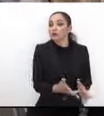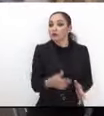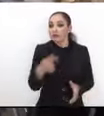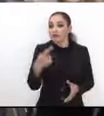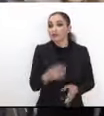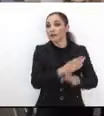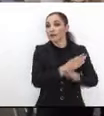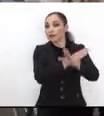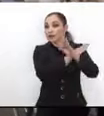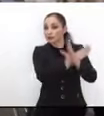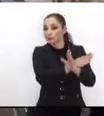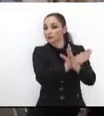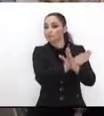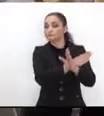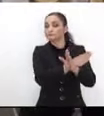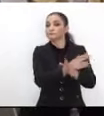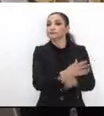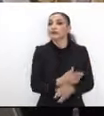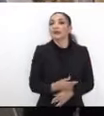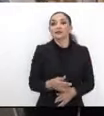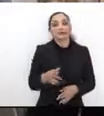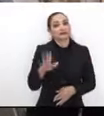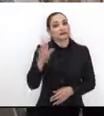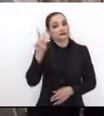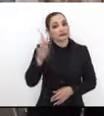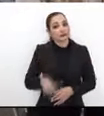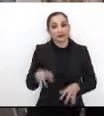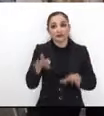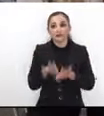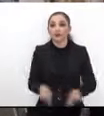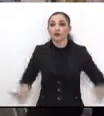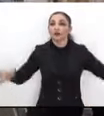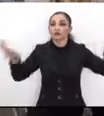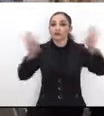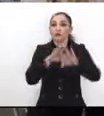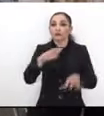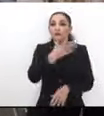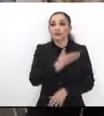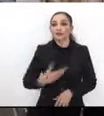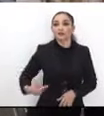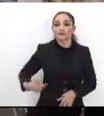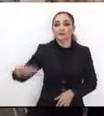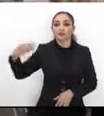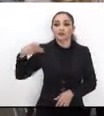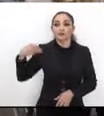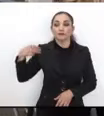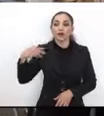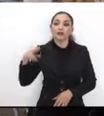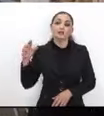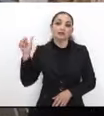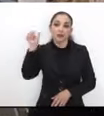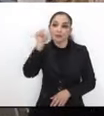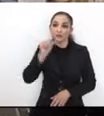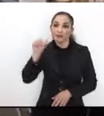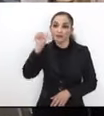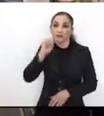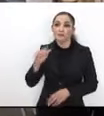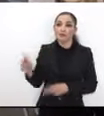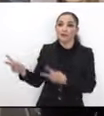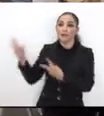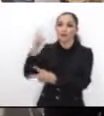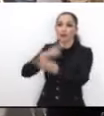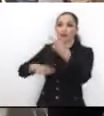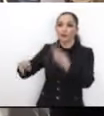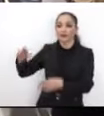señor gobernador. Es muy importante para un presidente municipal que siempre que lo visita en su municipio, el señor